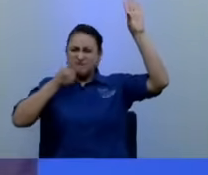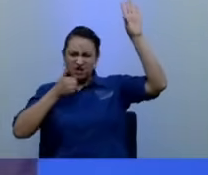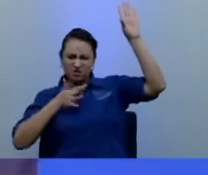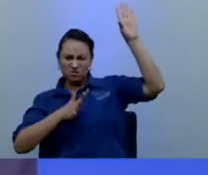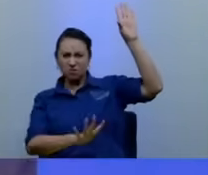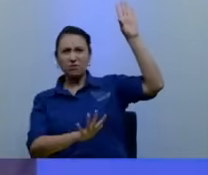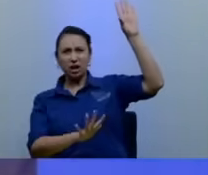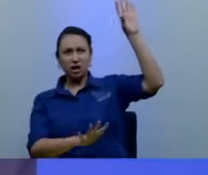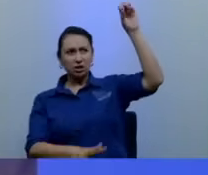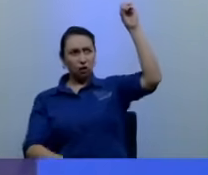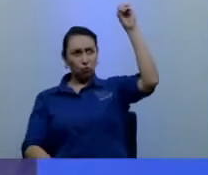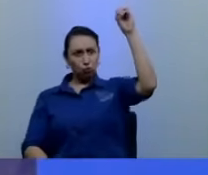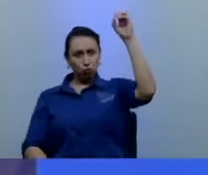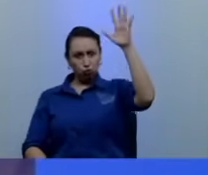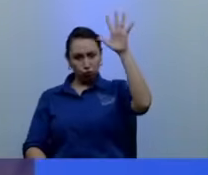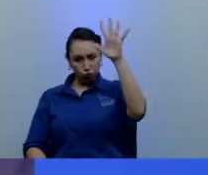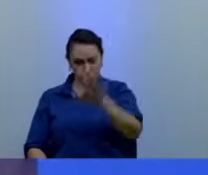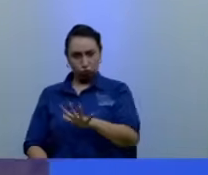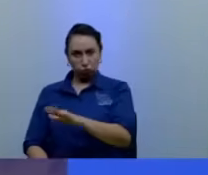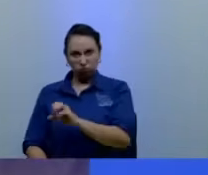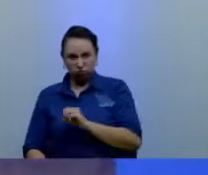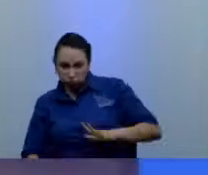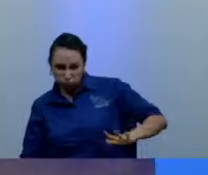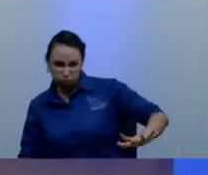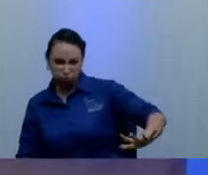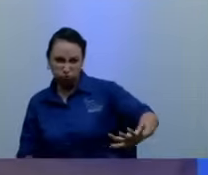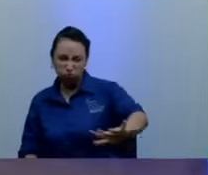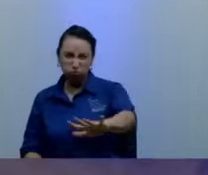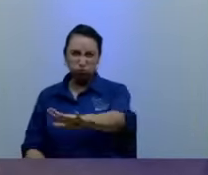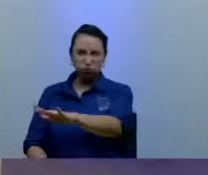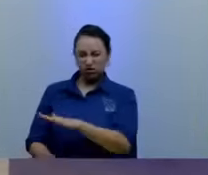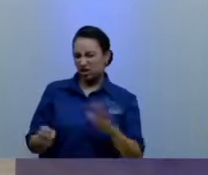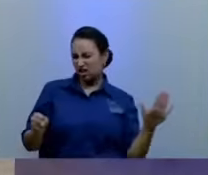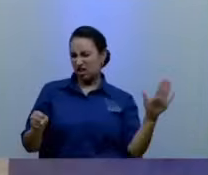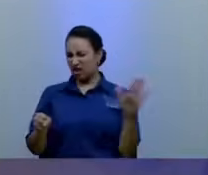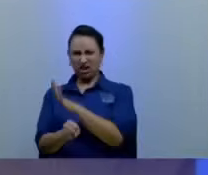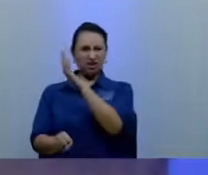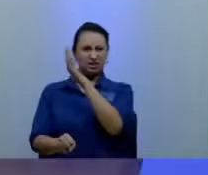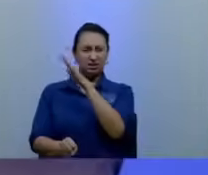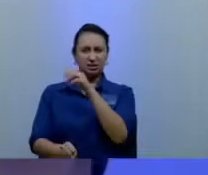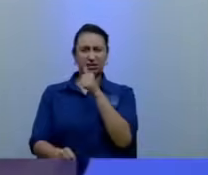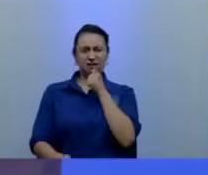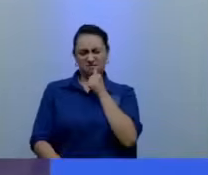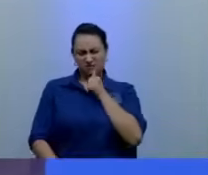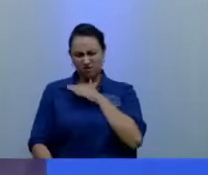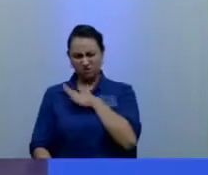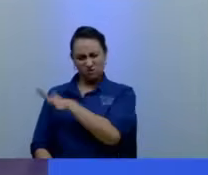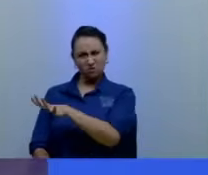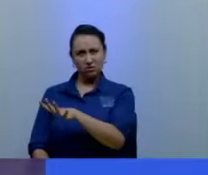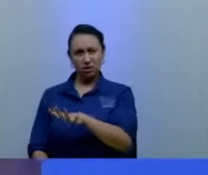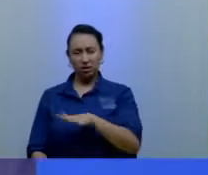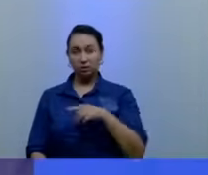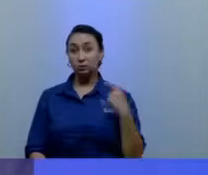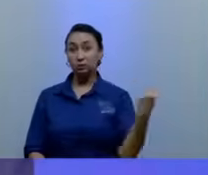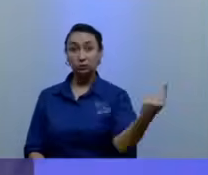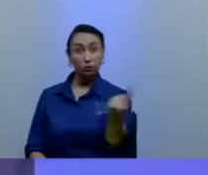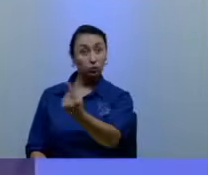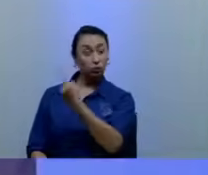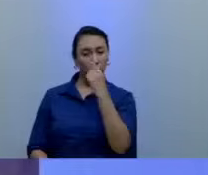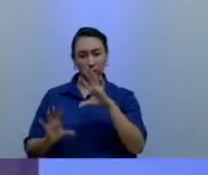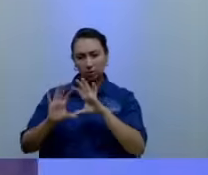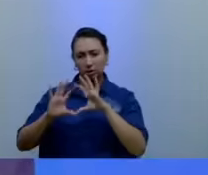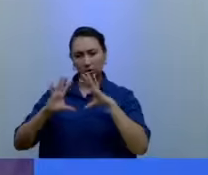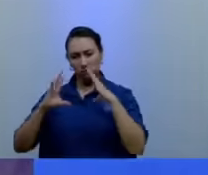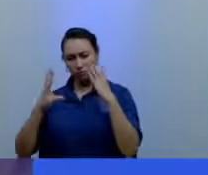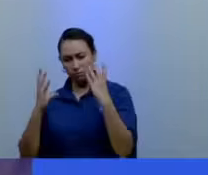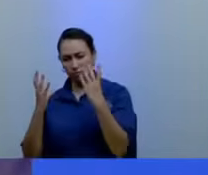ayes. Todavía nos hace falta muchísimo hablar de ese tema, hacerle un seguimiento. Yo